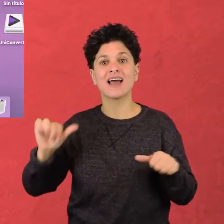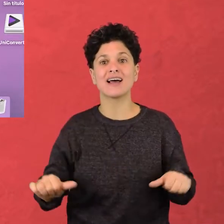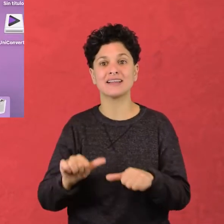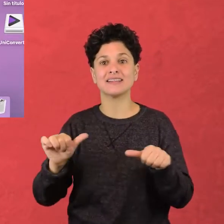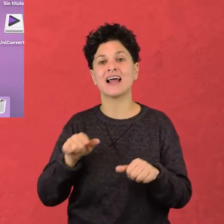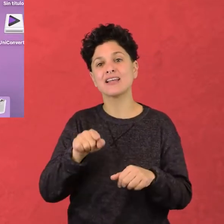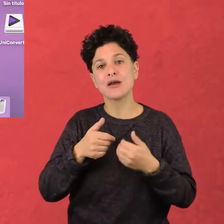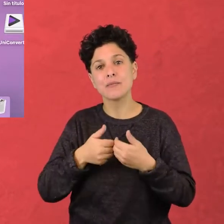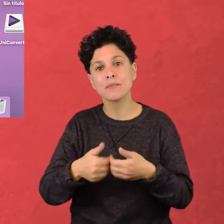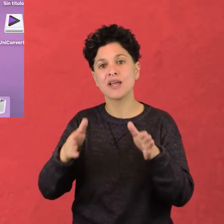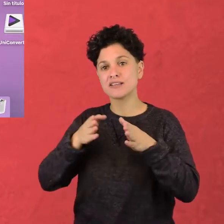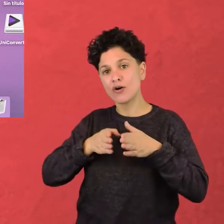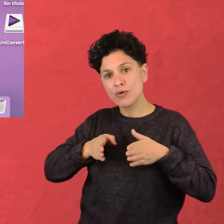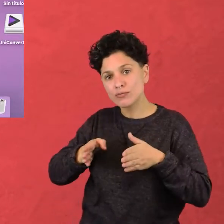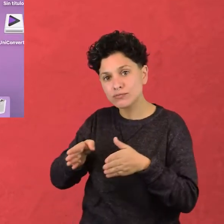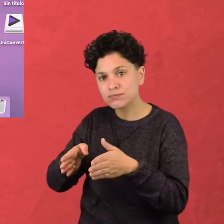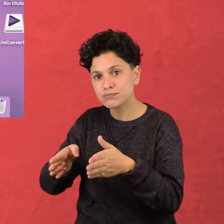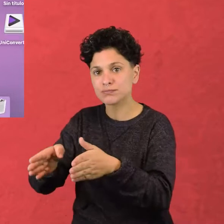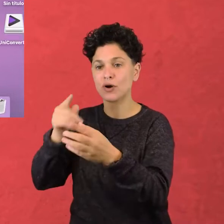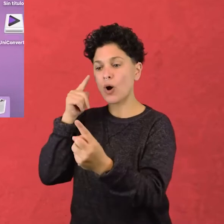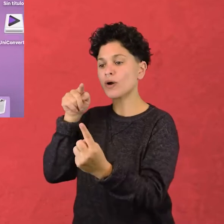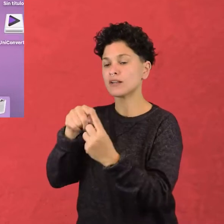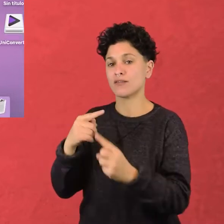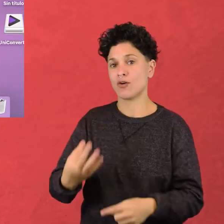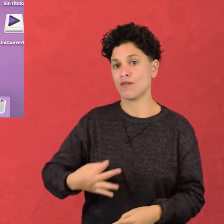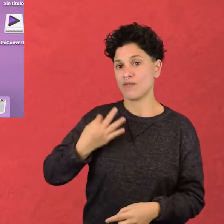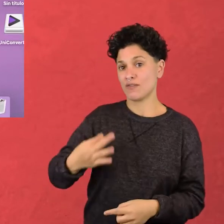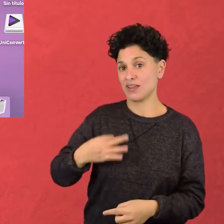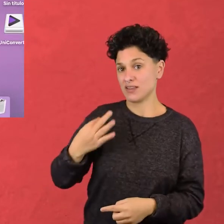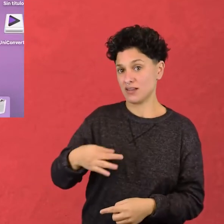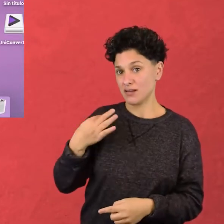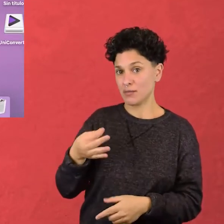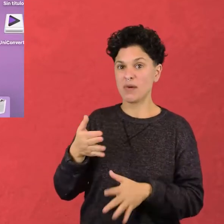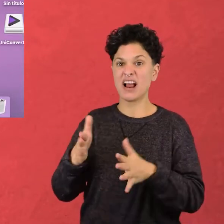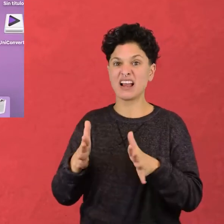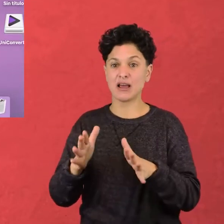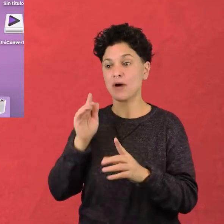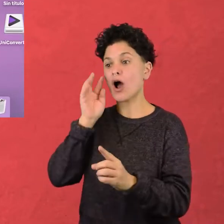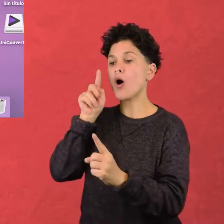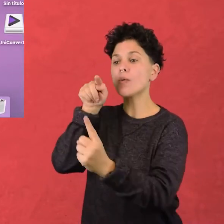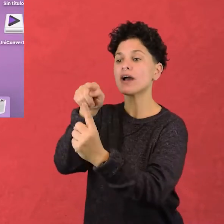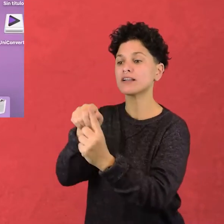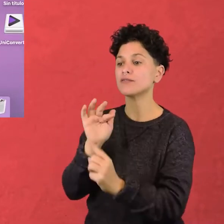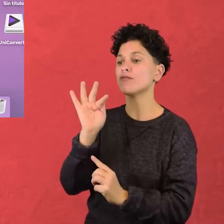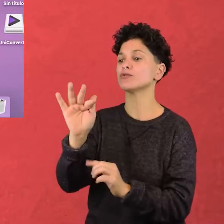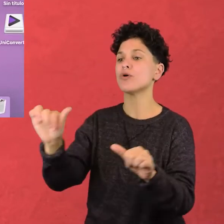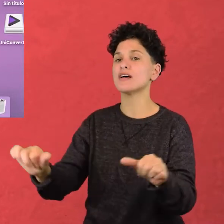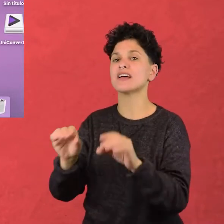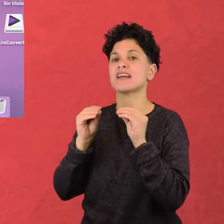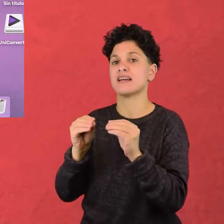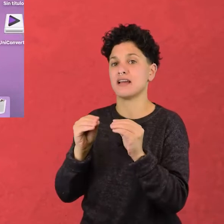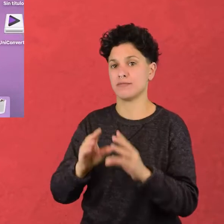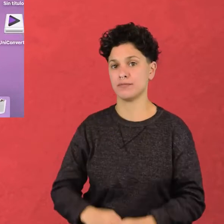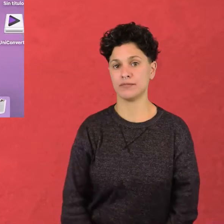el objetivo de su vida en torno a ciertas finalidades, en torno a ciertos